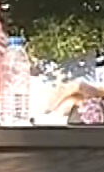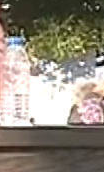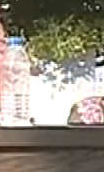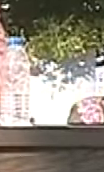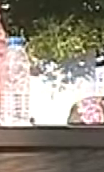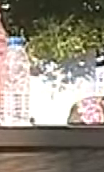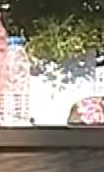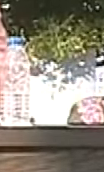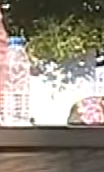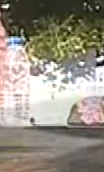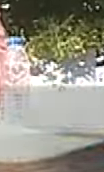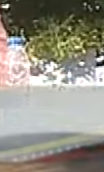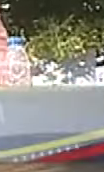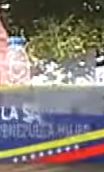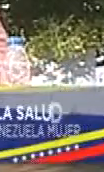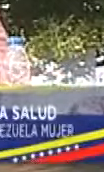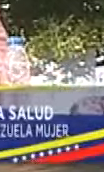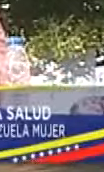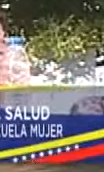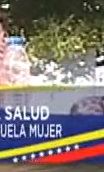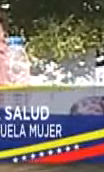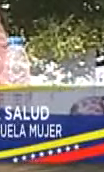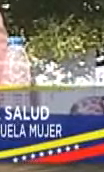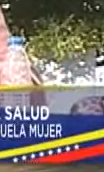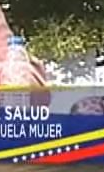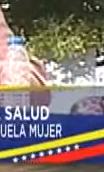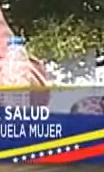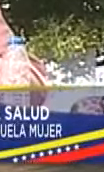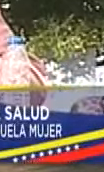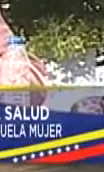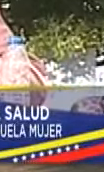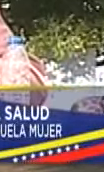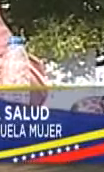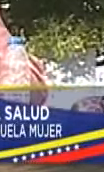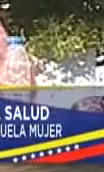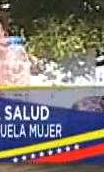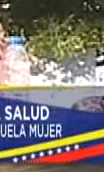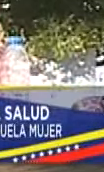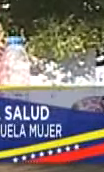mi patria querida. Y ese día activamos